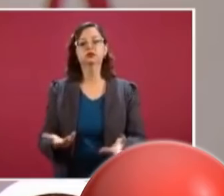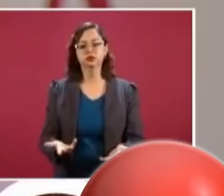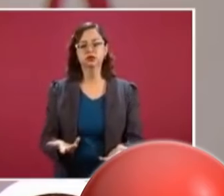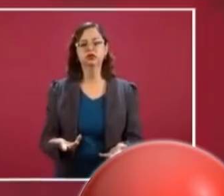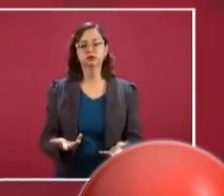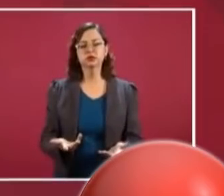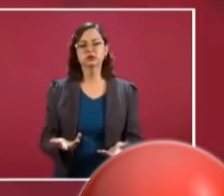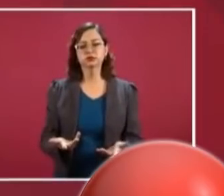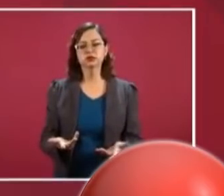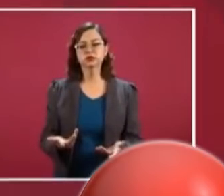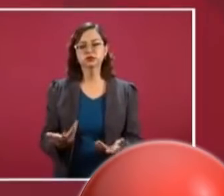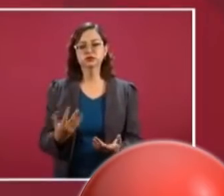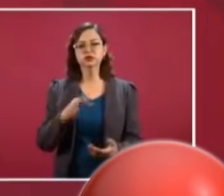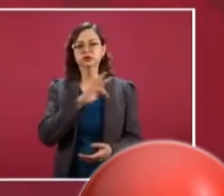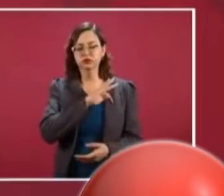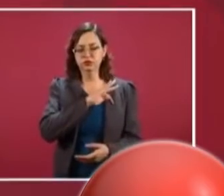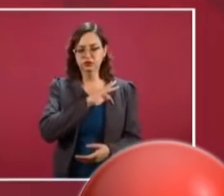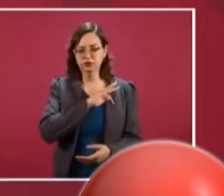si se logra